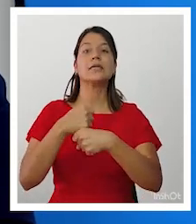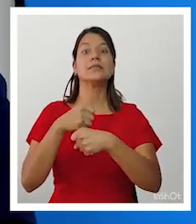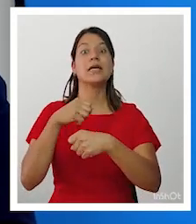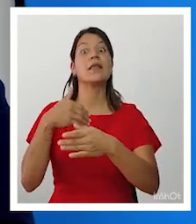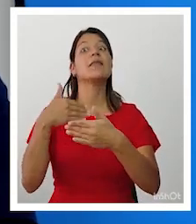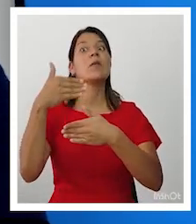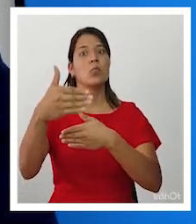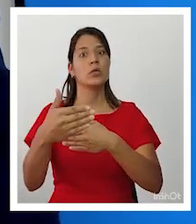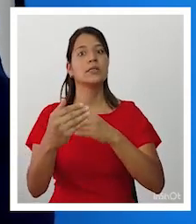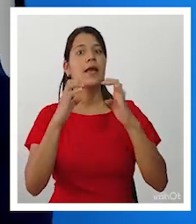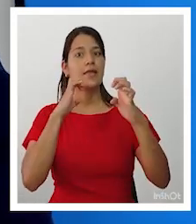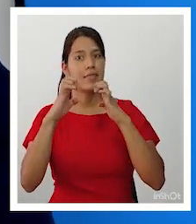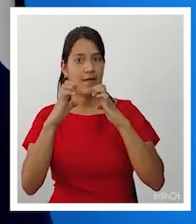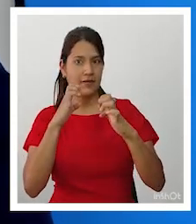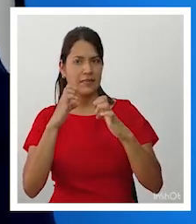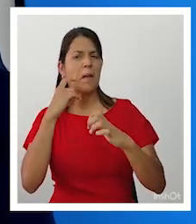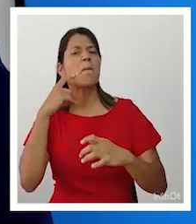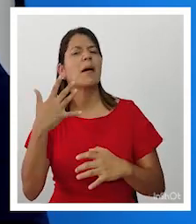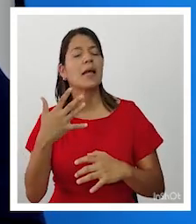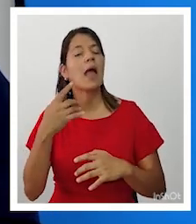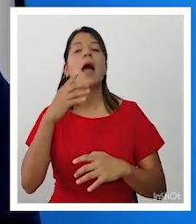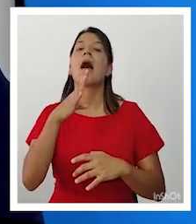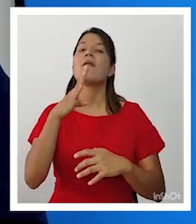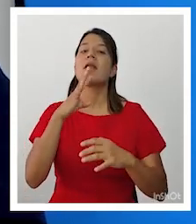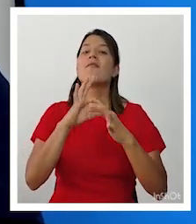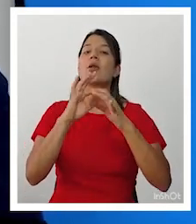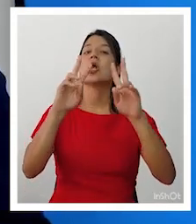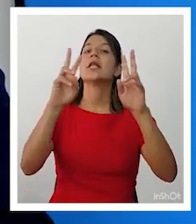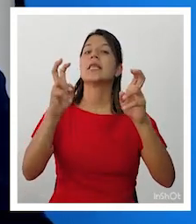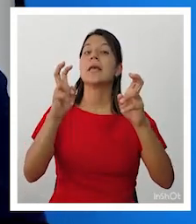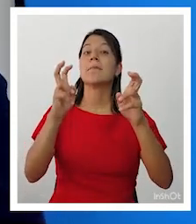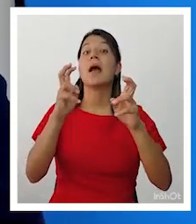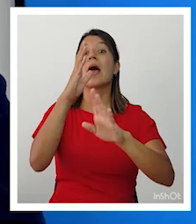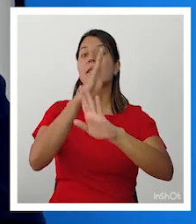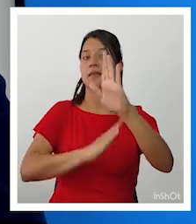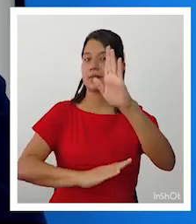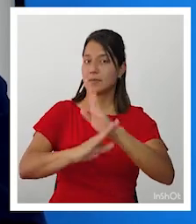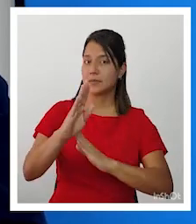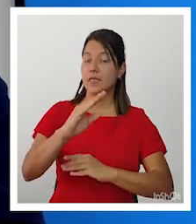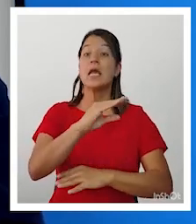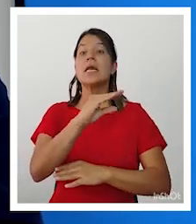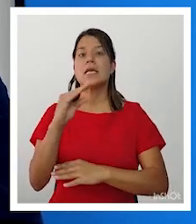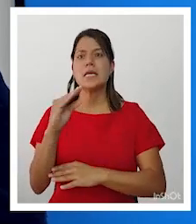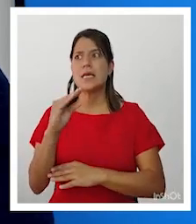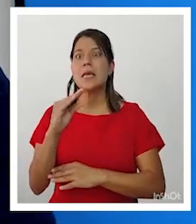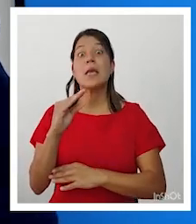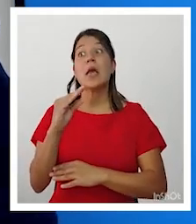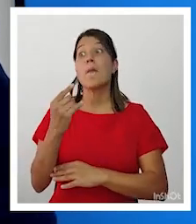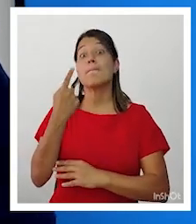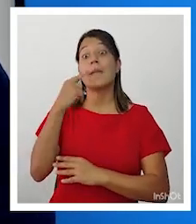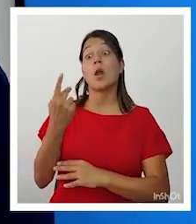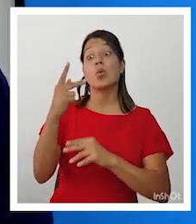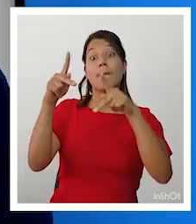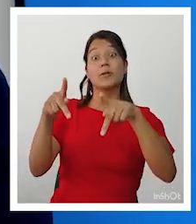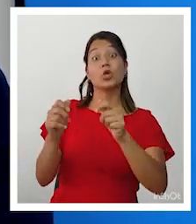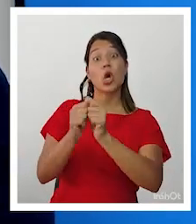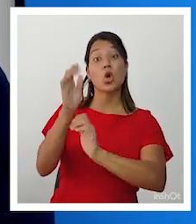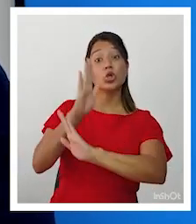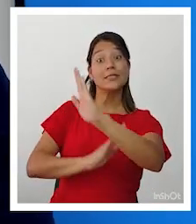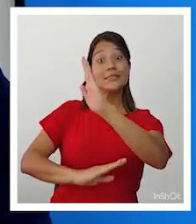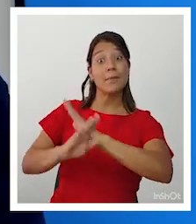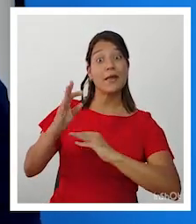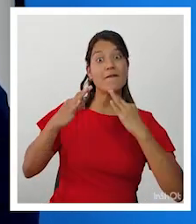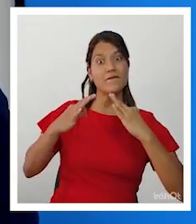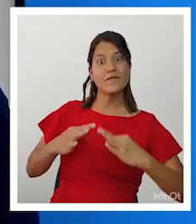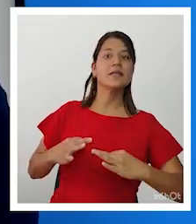hablar de discapacidad y lo difícil que es para una persona con problemas de movilidad desplazarse